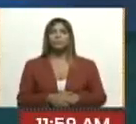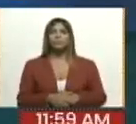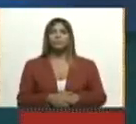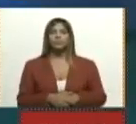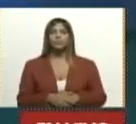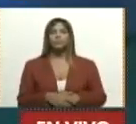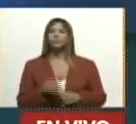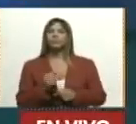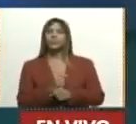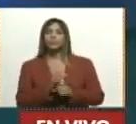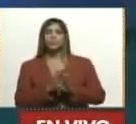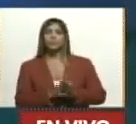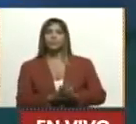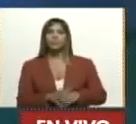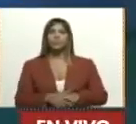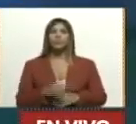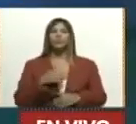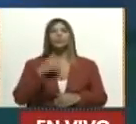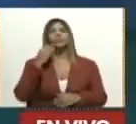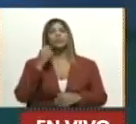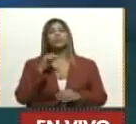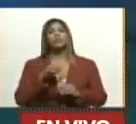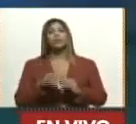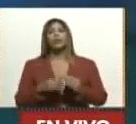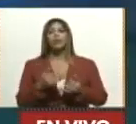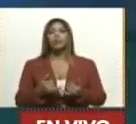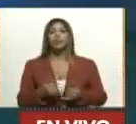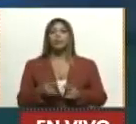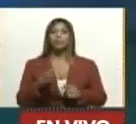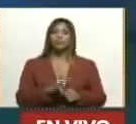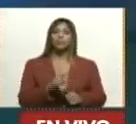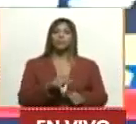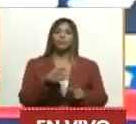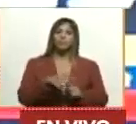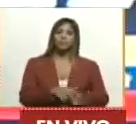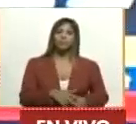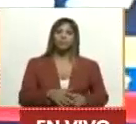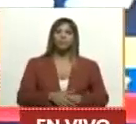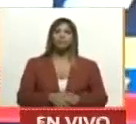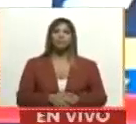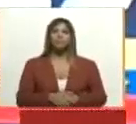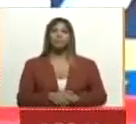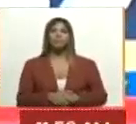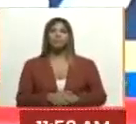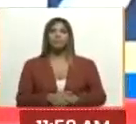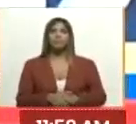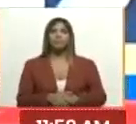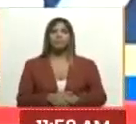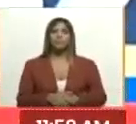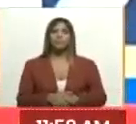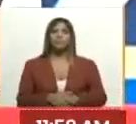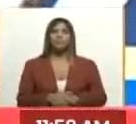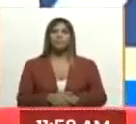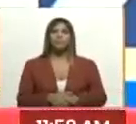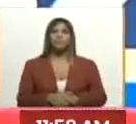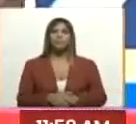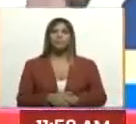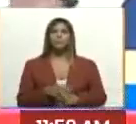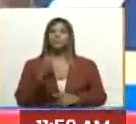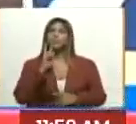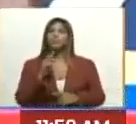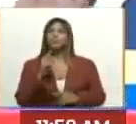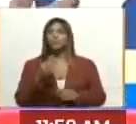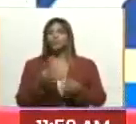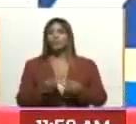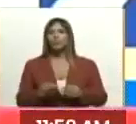de oficio. Yo pienso que él está en este momento sometido a esa presión, de modo que lo que él vea sea,